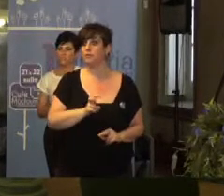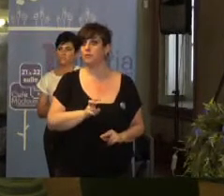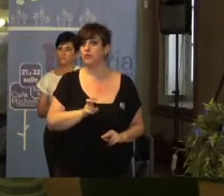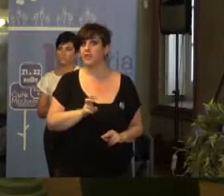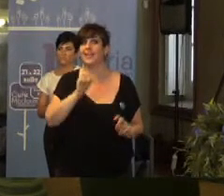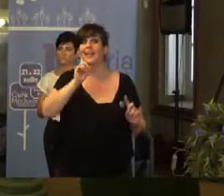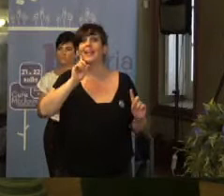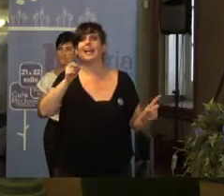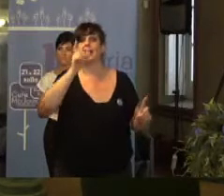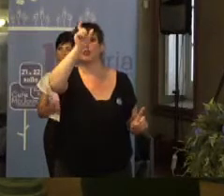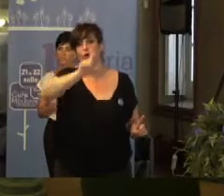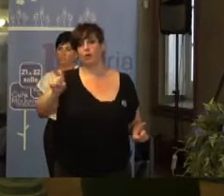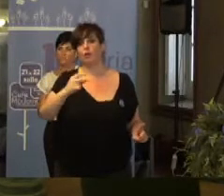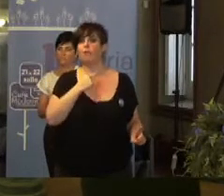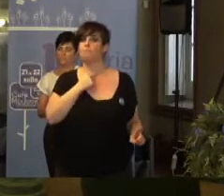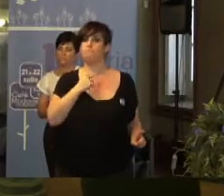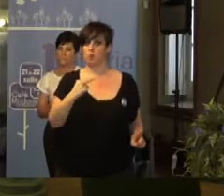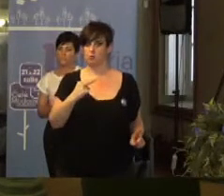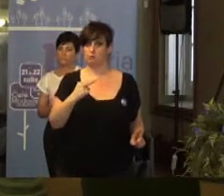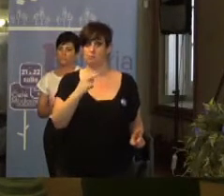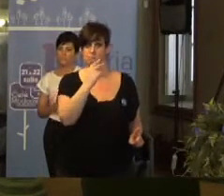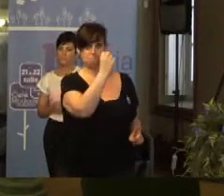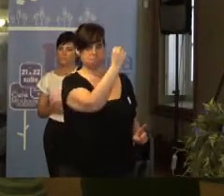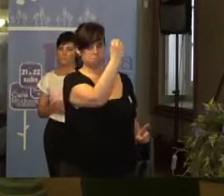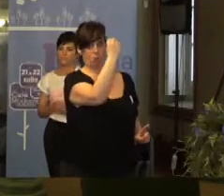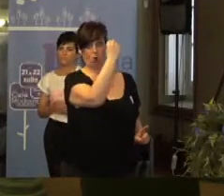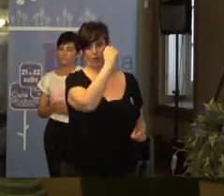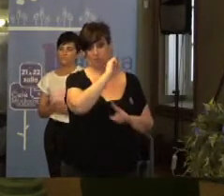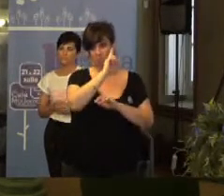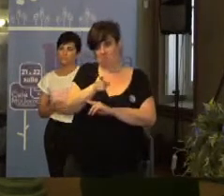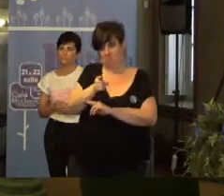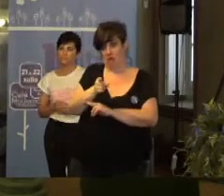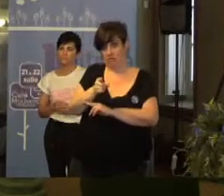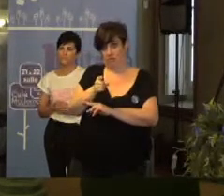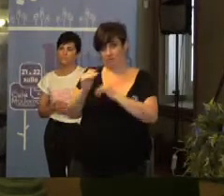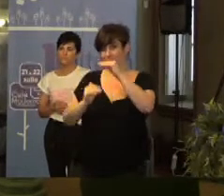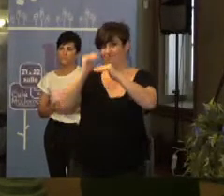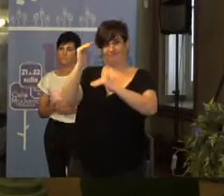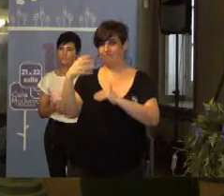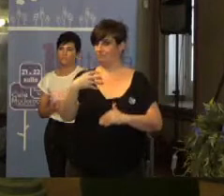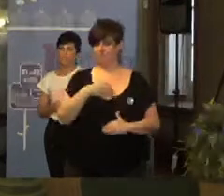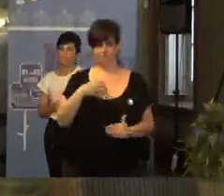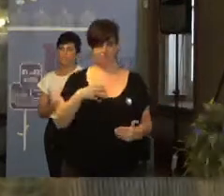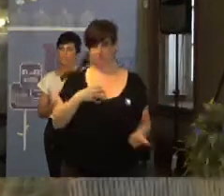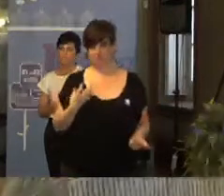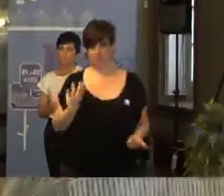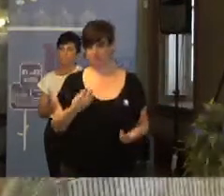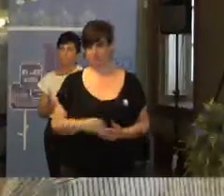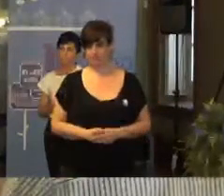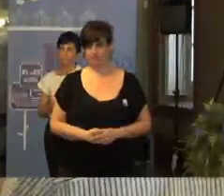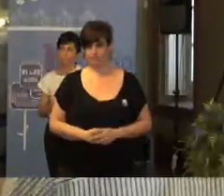o povo. Non pode vir das cúpulas que deciden por encima do povo. E o povo que máis ordena, di Grándola Vila